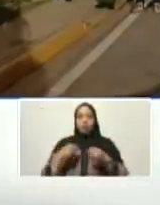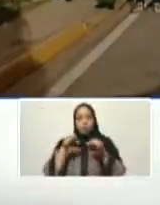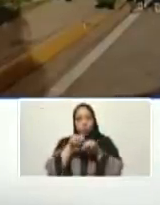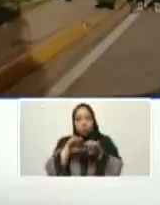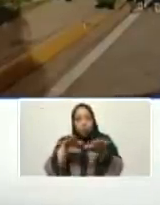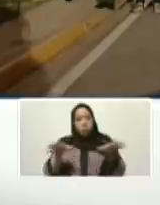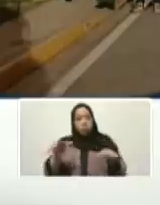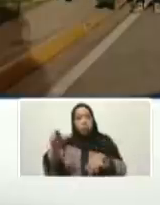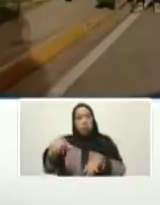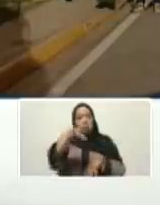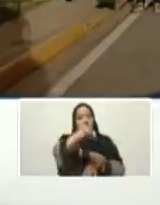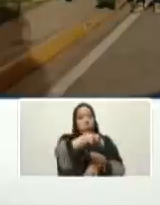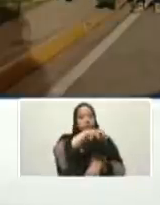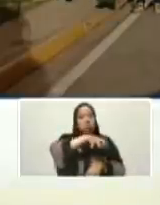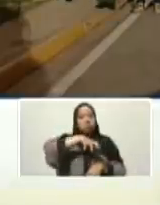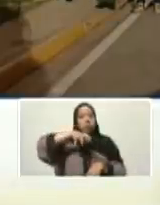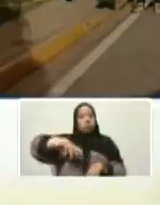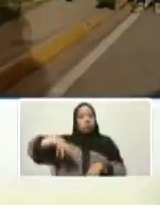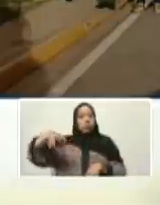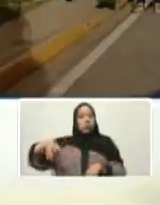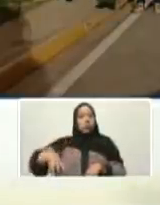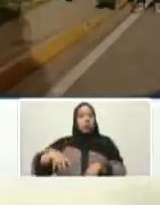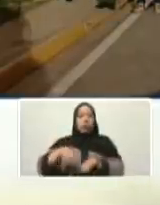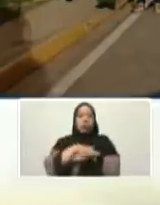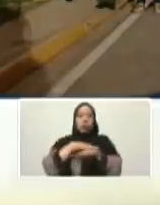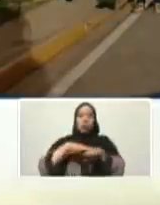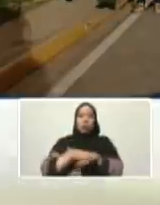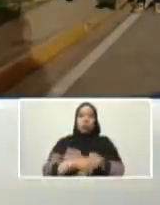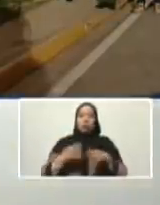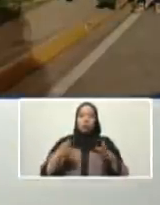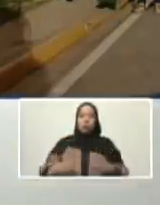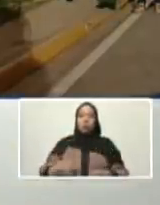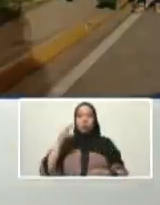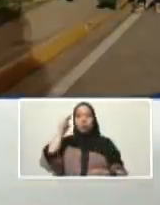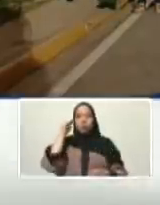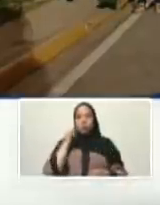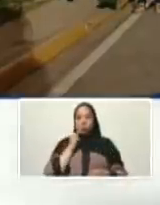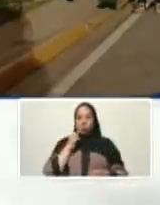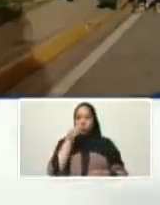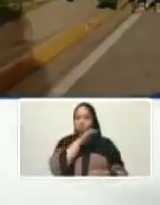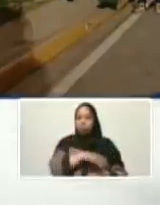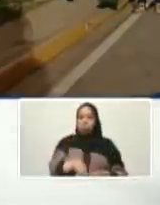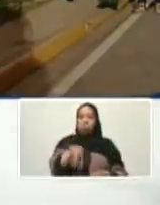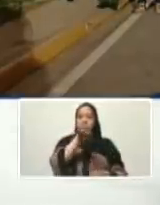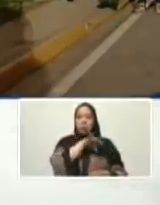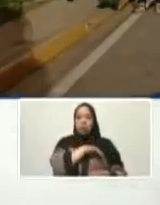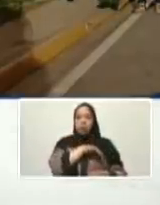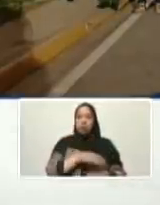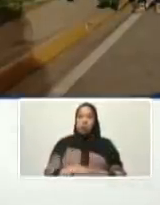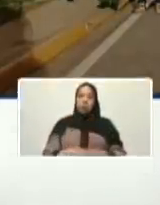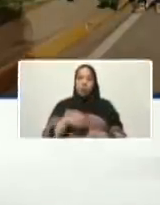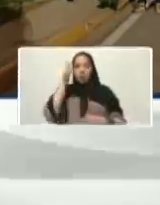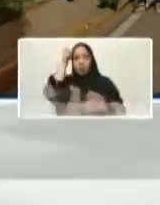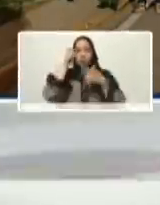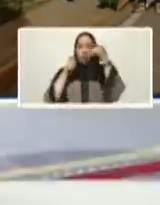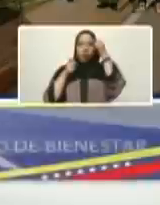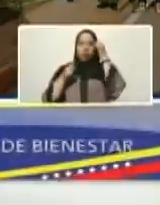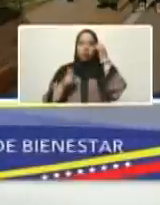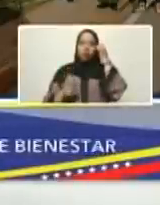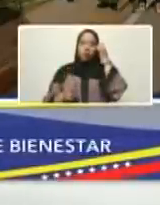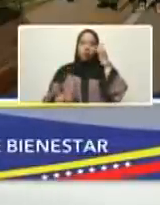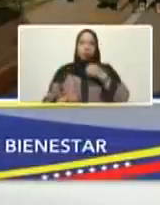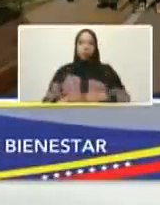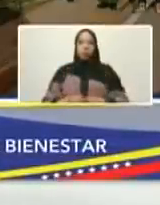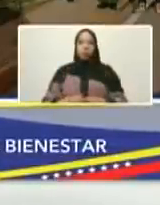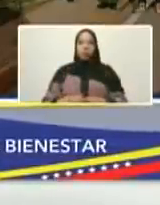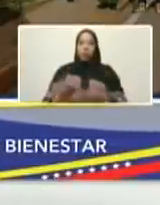expandir en todas sus partes del estado de bienestar bolivariano socialista y chavista vamos entonces